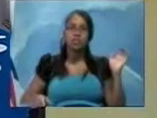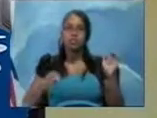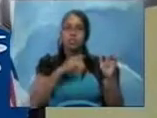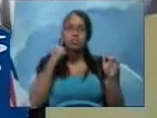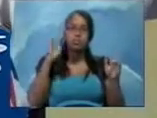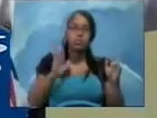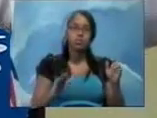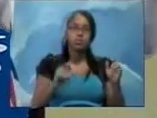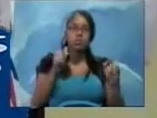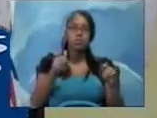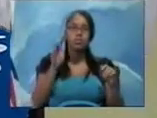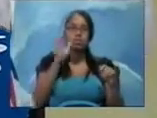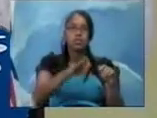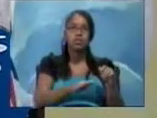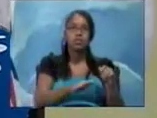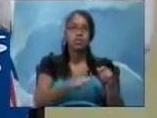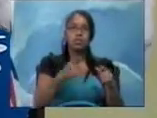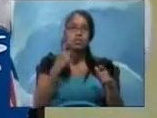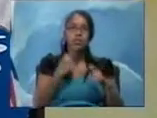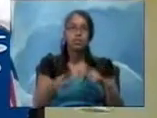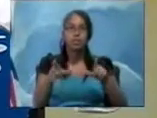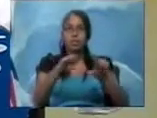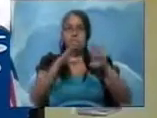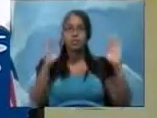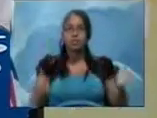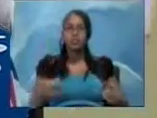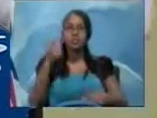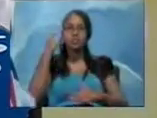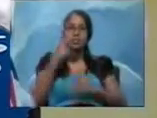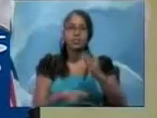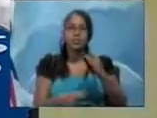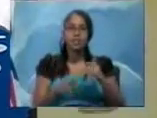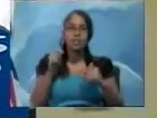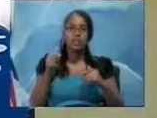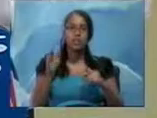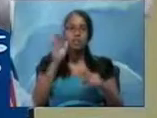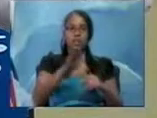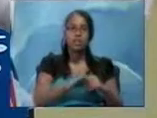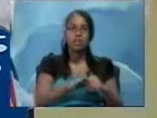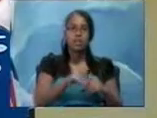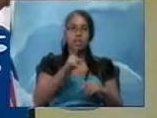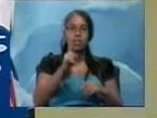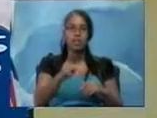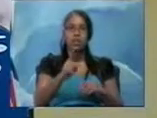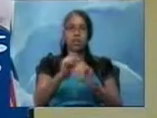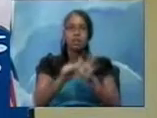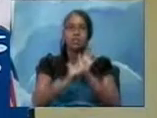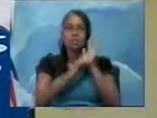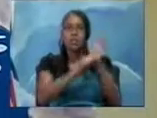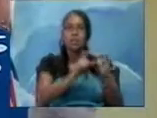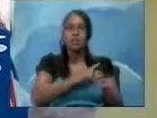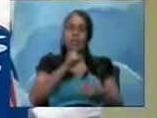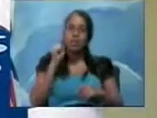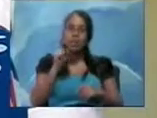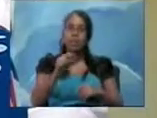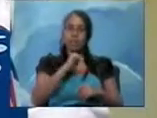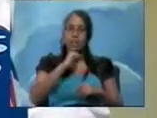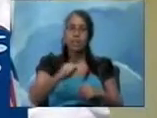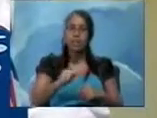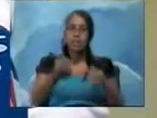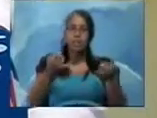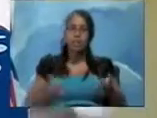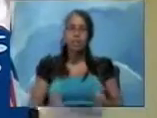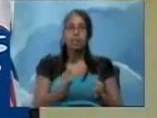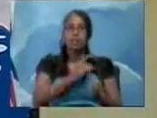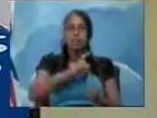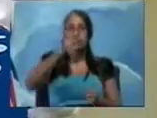y allí está el sepulcro vacío Allí está la señal de que él es el hijo